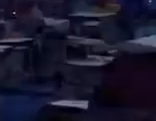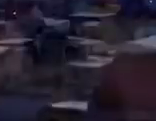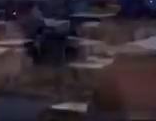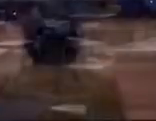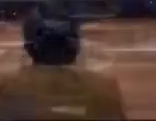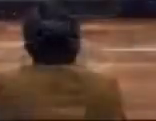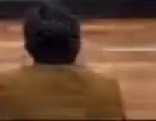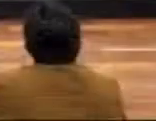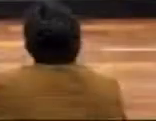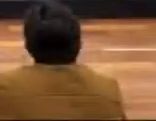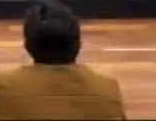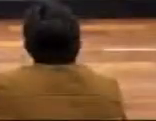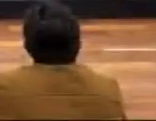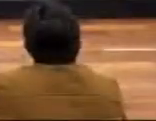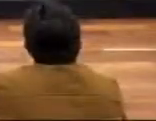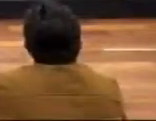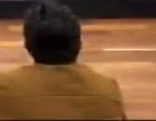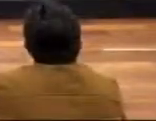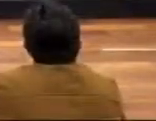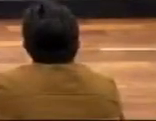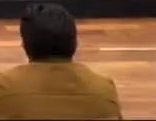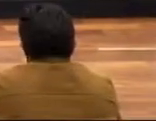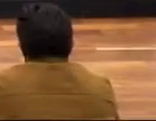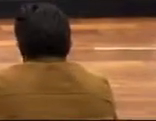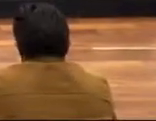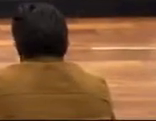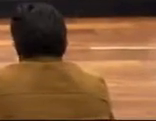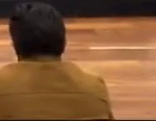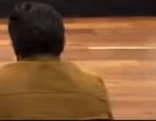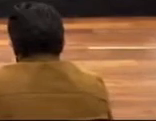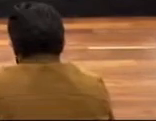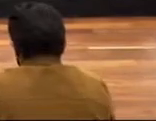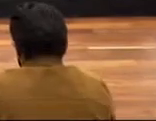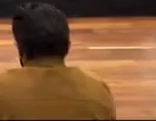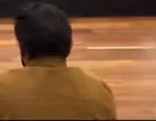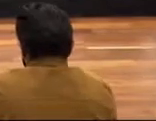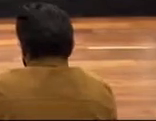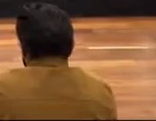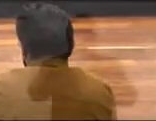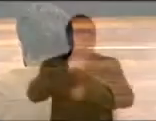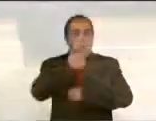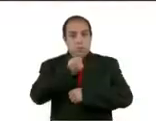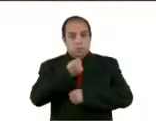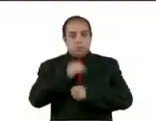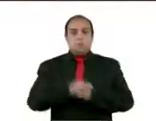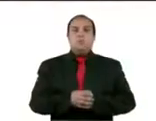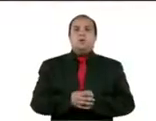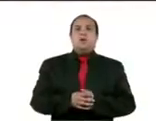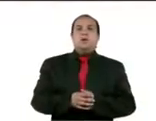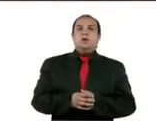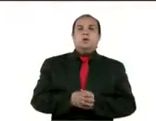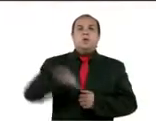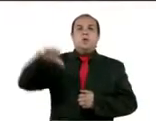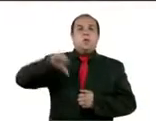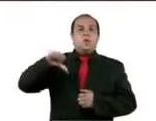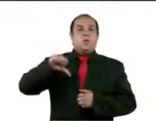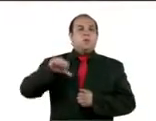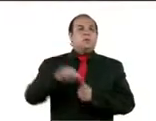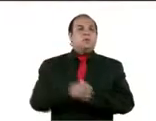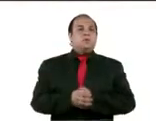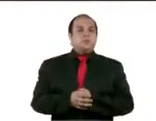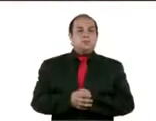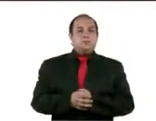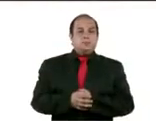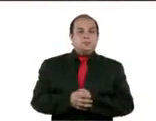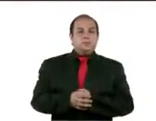Buenos días, ¿cómo están todos? Todas. Pues hoy tenemos el gusto buenos